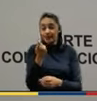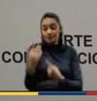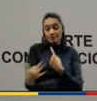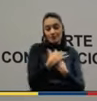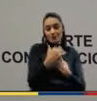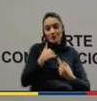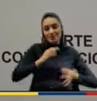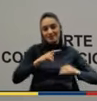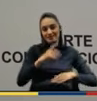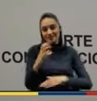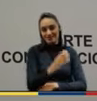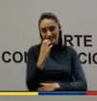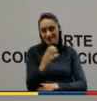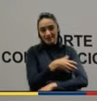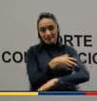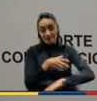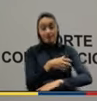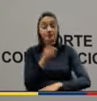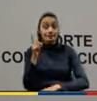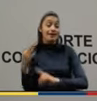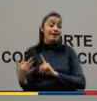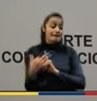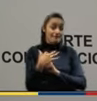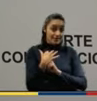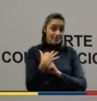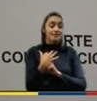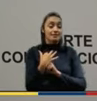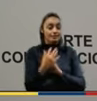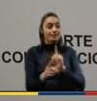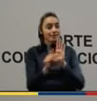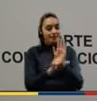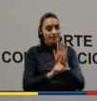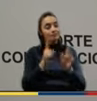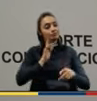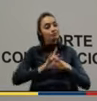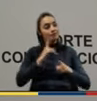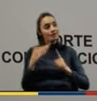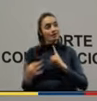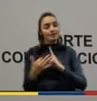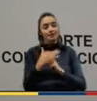Esto podría complicar la legislación y la gobernanza ambiental, afectando